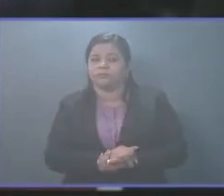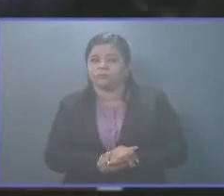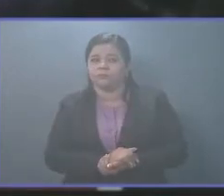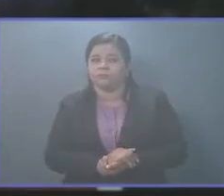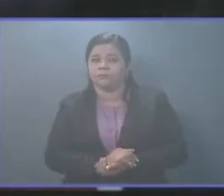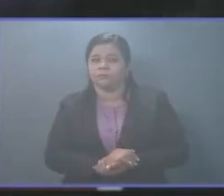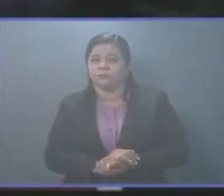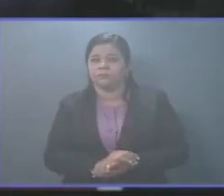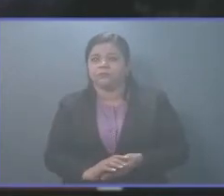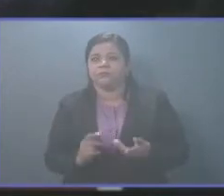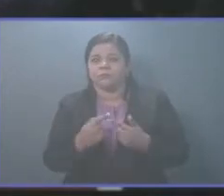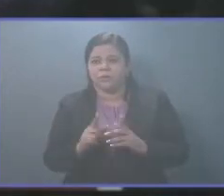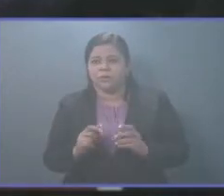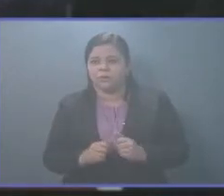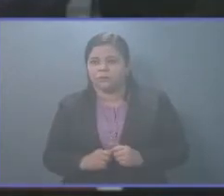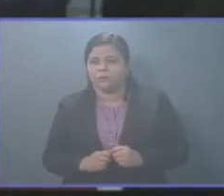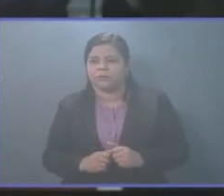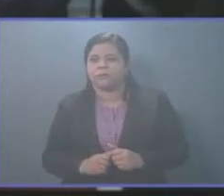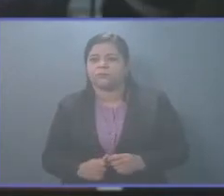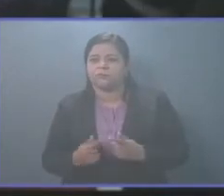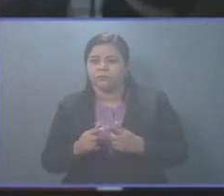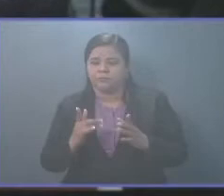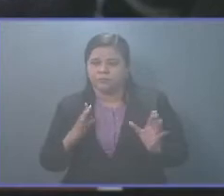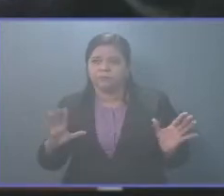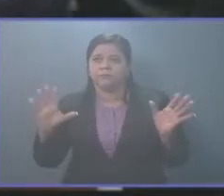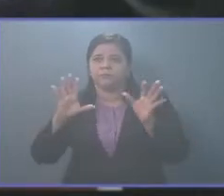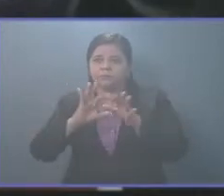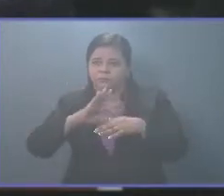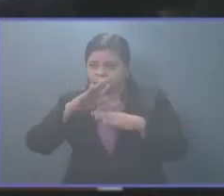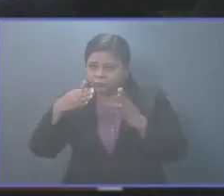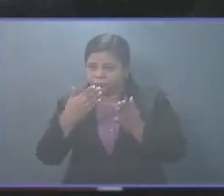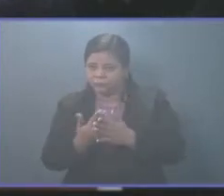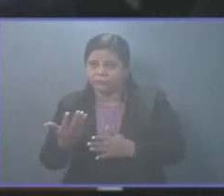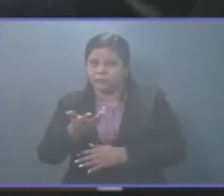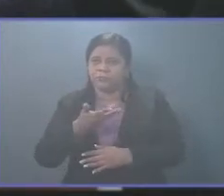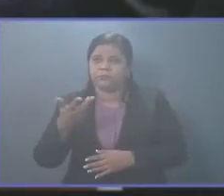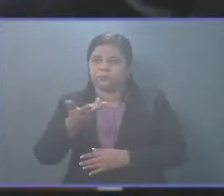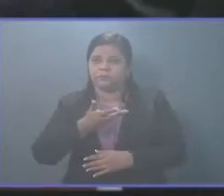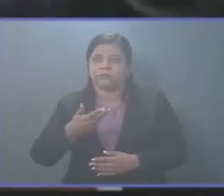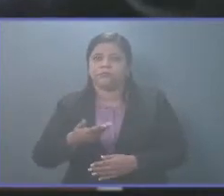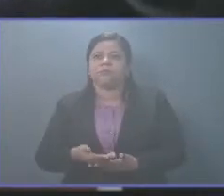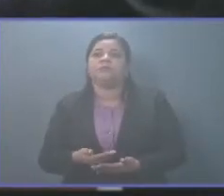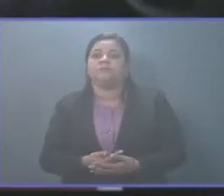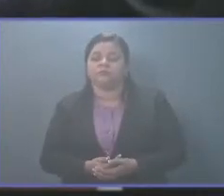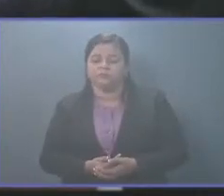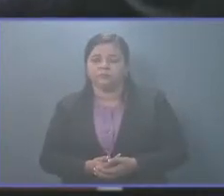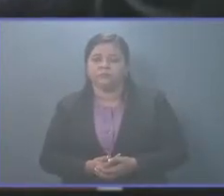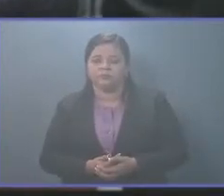ustedes cuando dicen no se ha encontrado evidencia que la Junta Directiva de FOPROMID